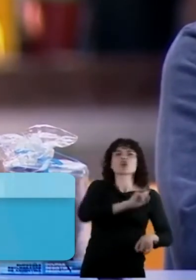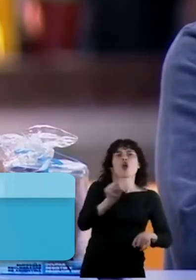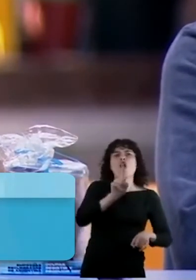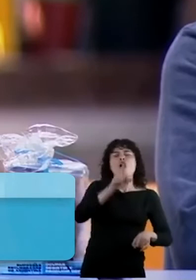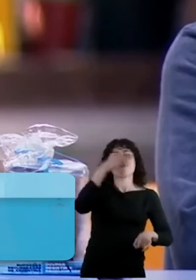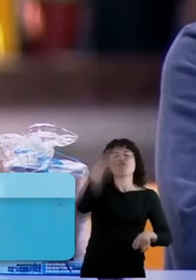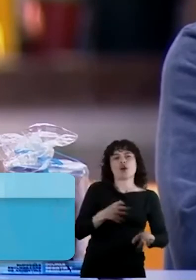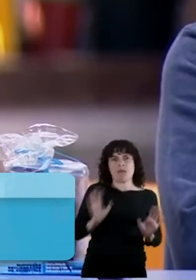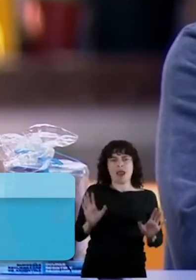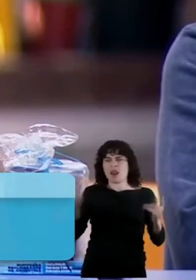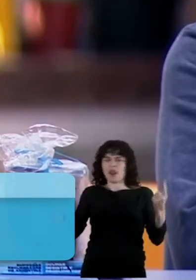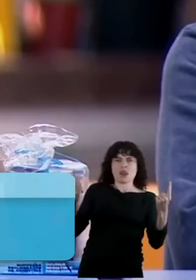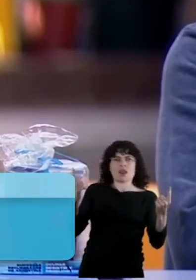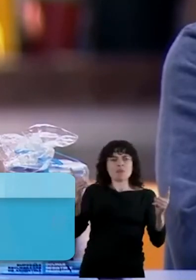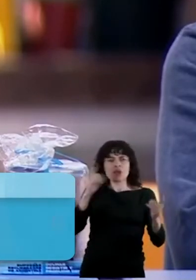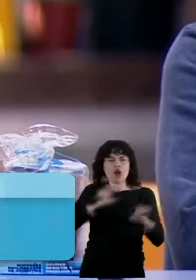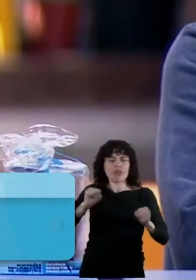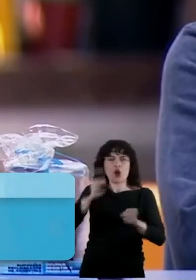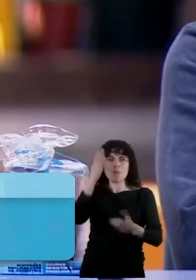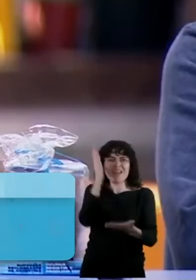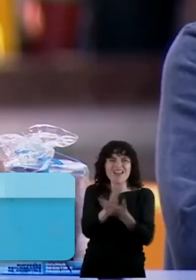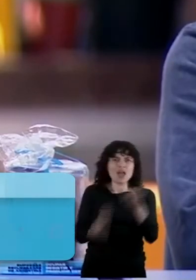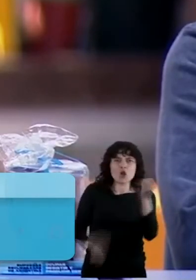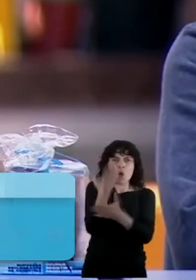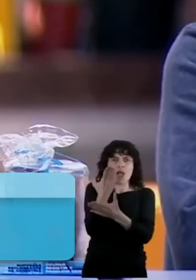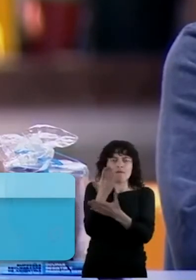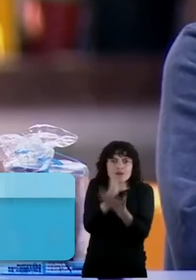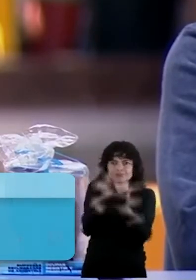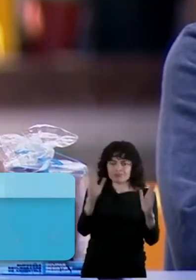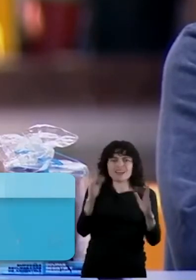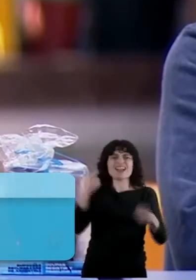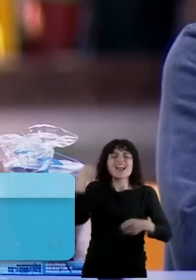una nueva economía, que era la economía popular,